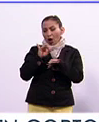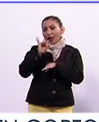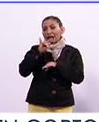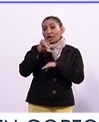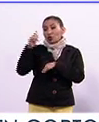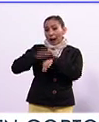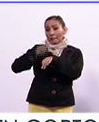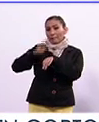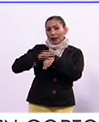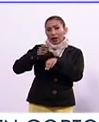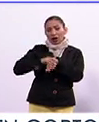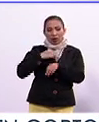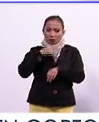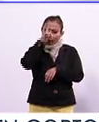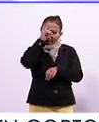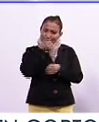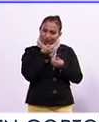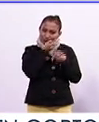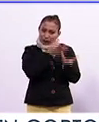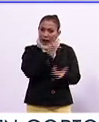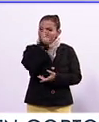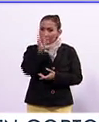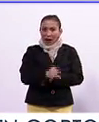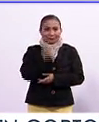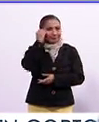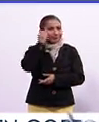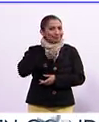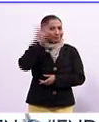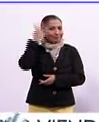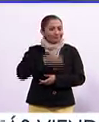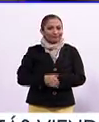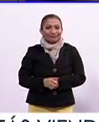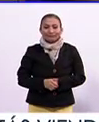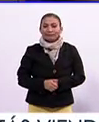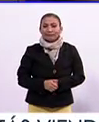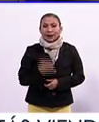un amigo le dio un sabio consejo que nunca olvidaría.